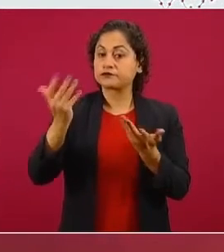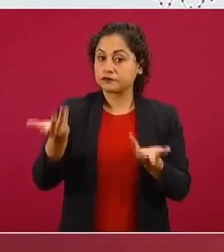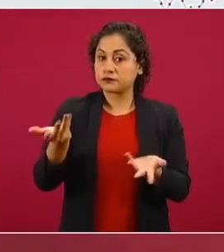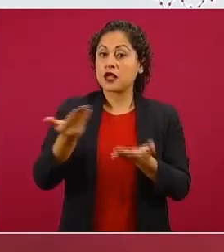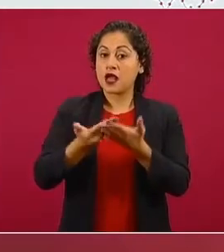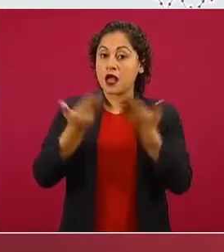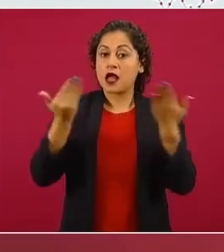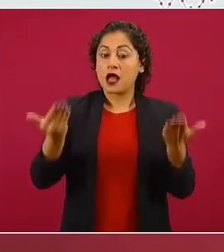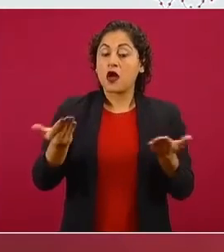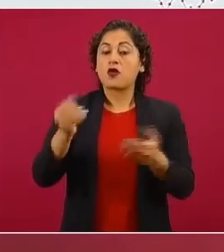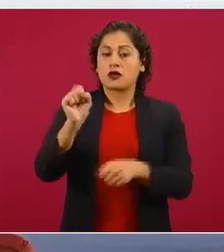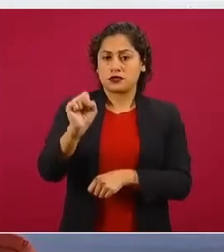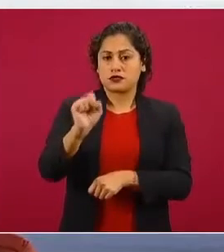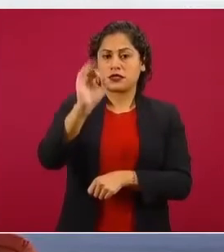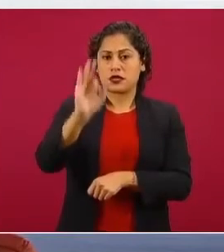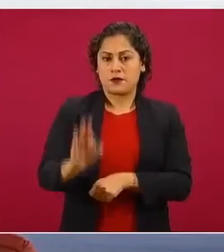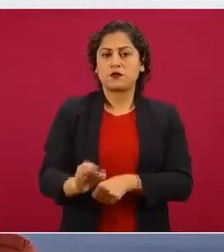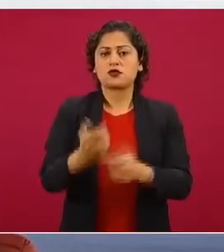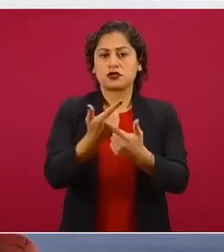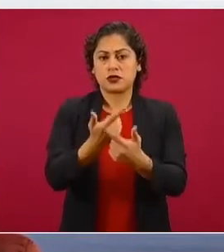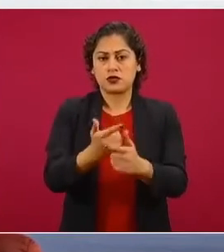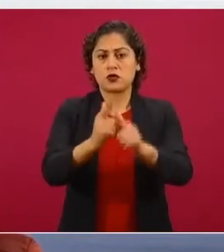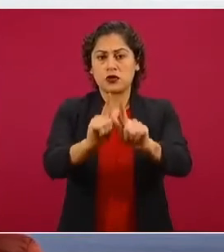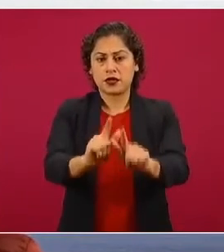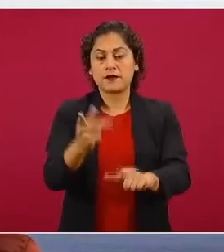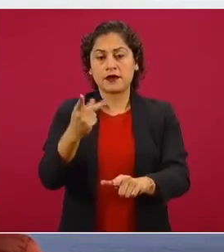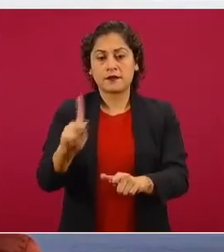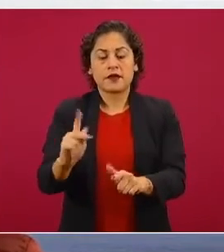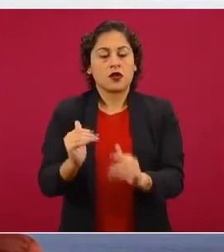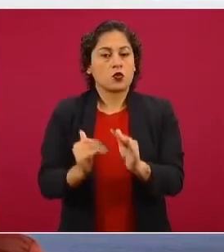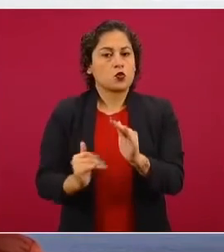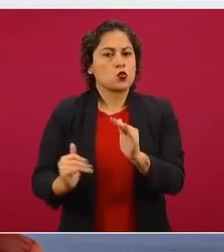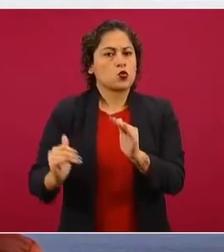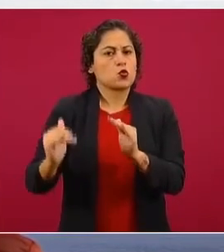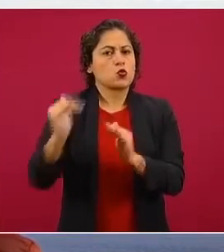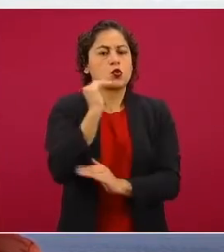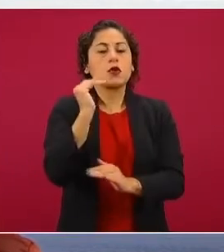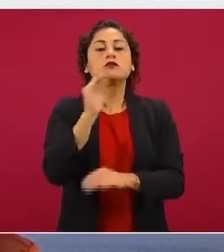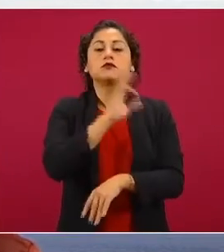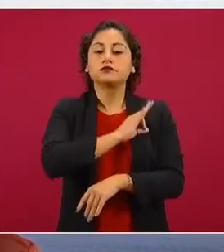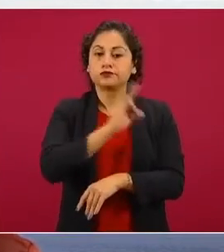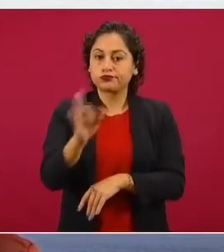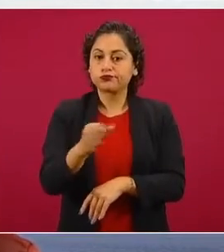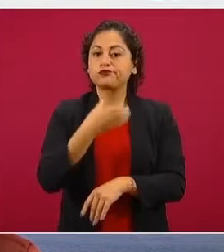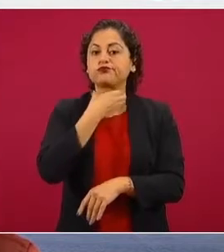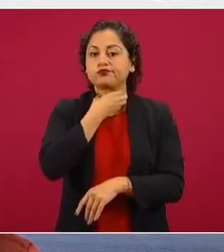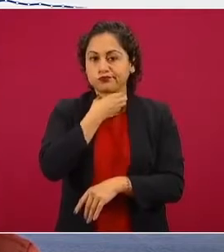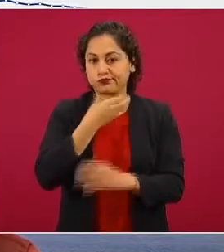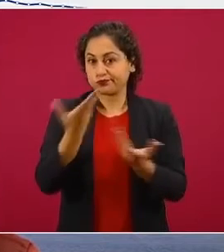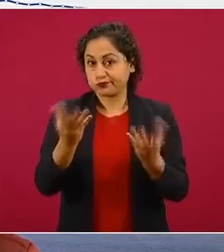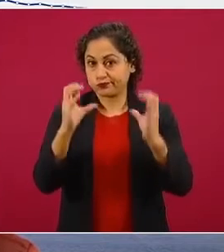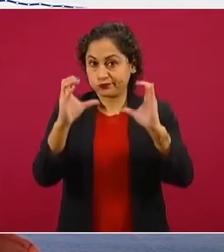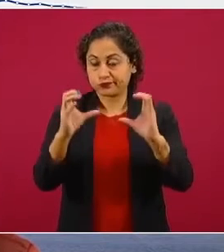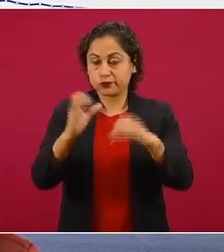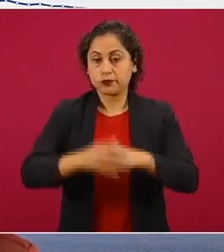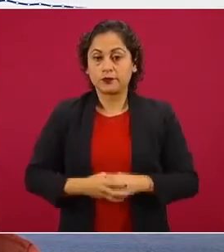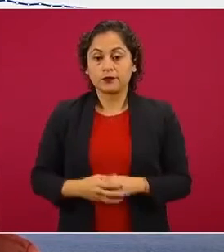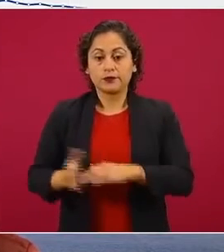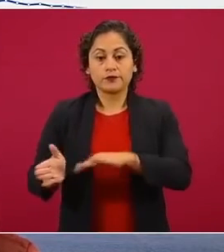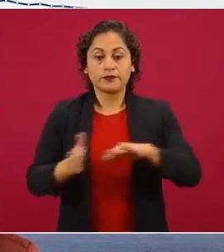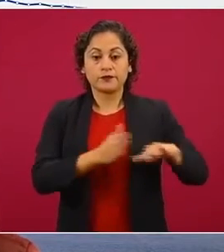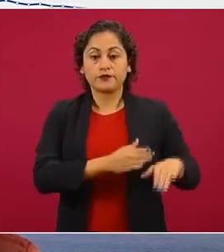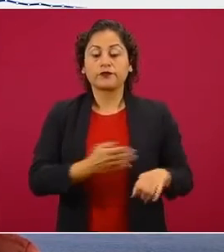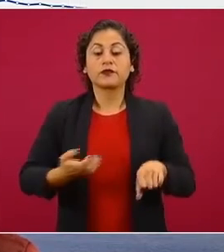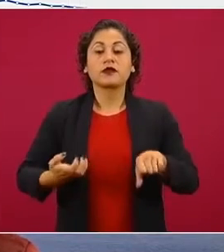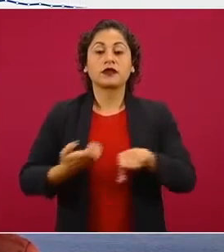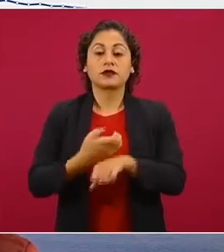reserva, 60%, pero este incremento rápido puede llevar a saturación de los hospitales. La siguiente. Quintana